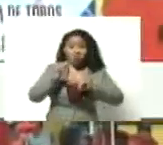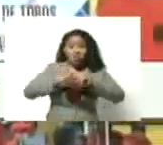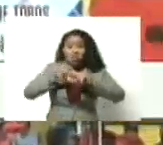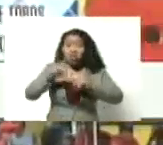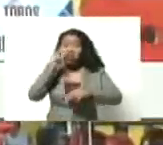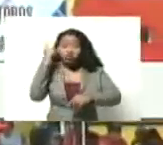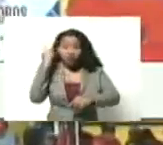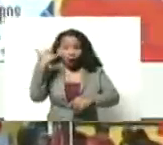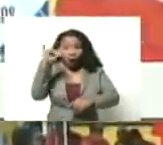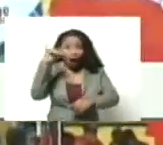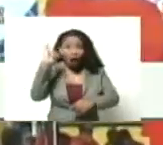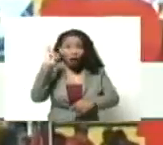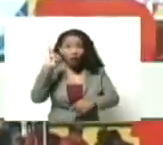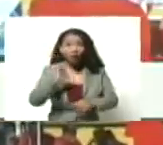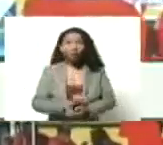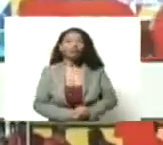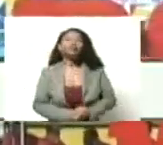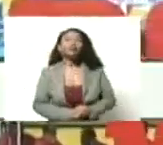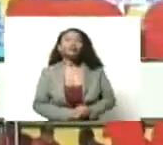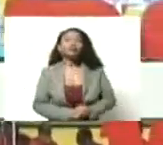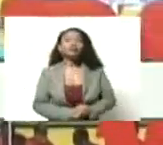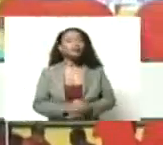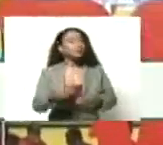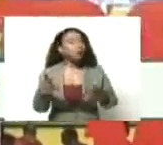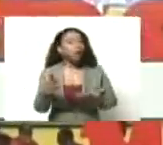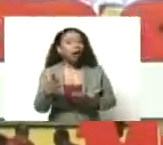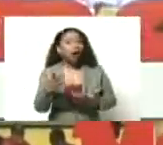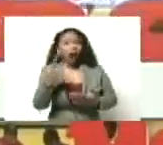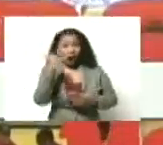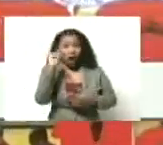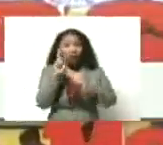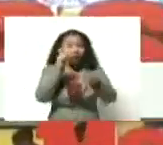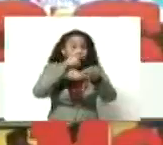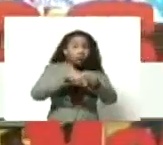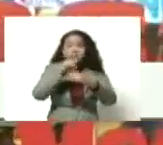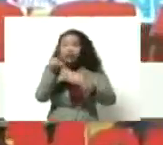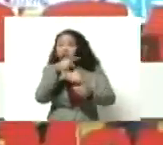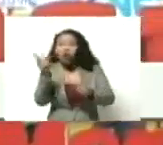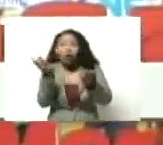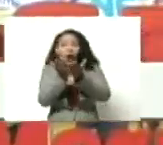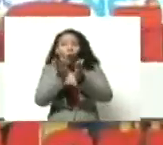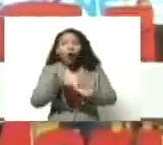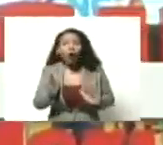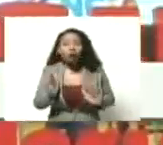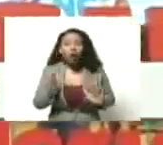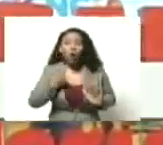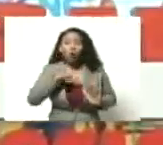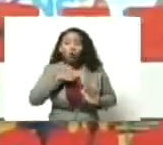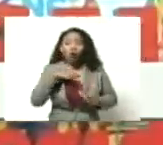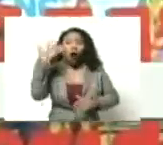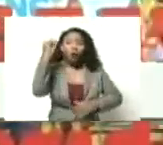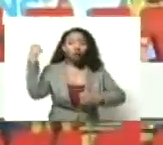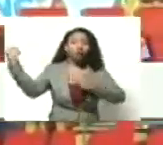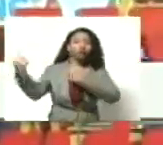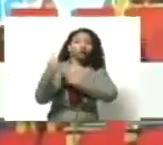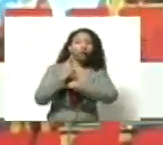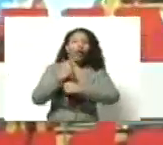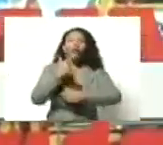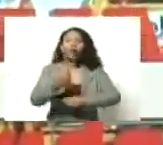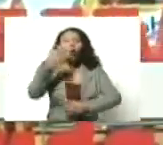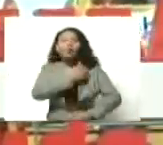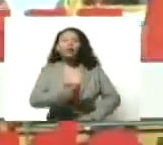edad escolar que no están escolarizado nosotros estamos obligados y hay una instrucción que